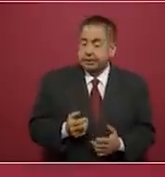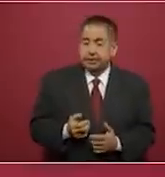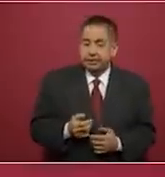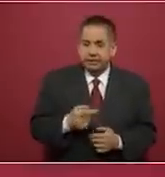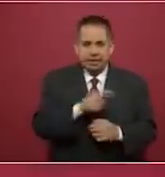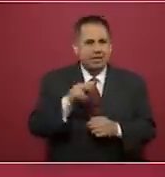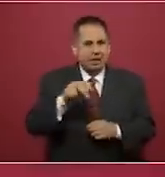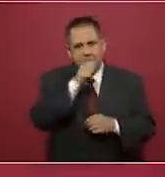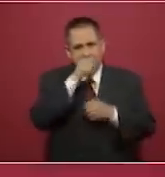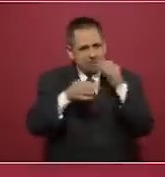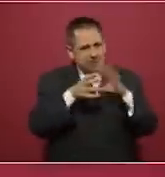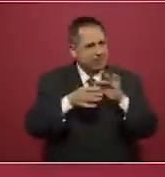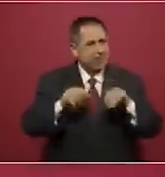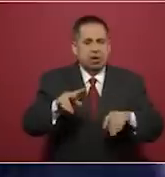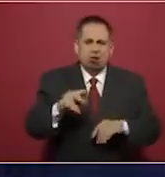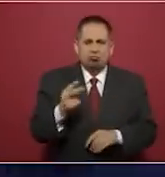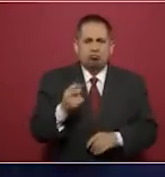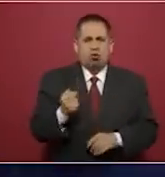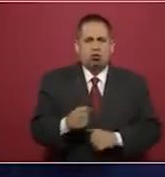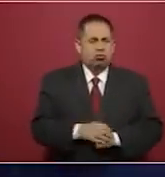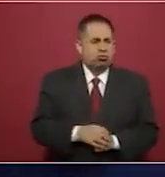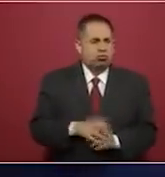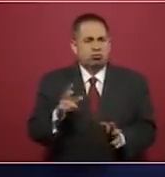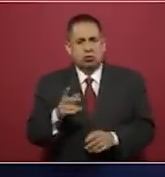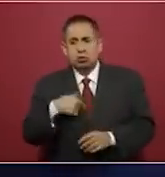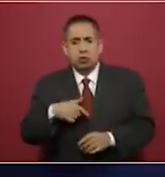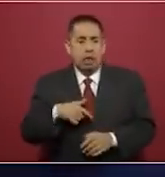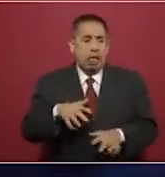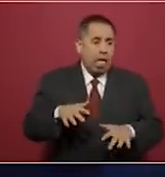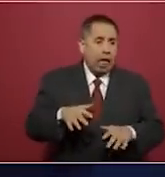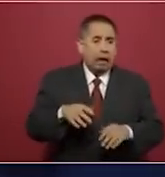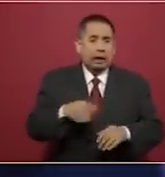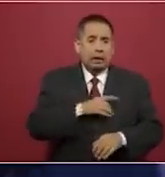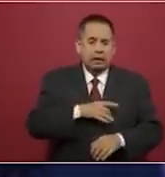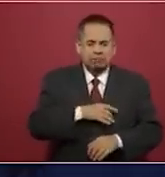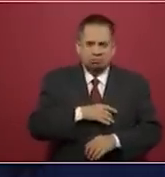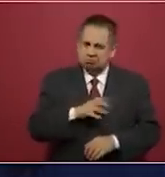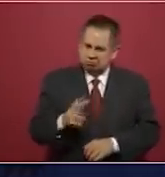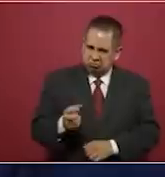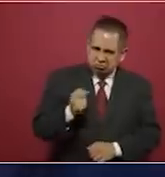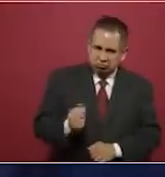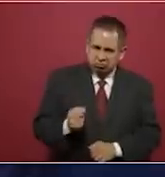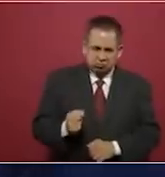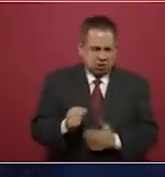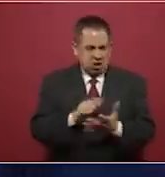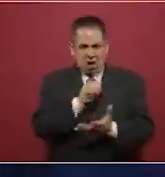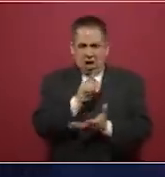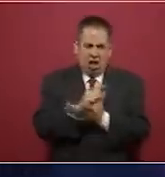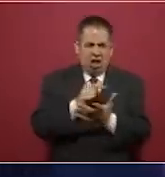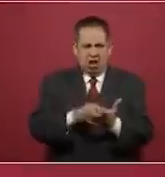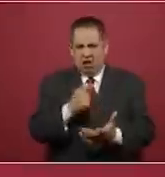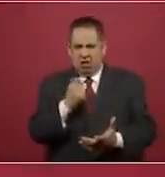de televisión diciendo no nos va a temblar la mano la ley es la